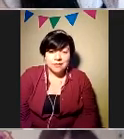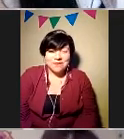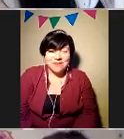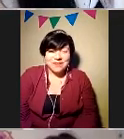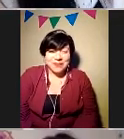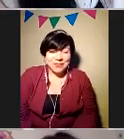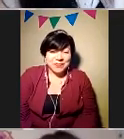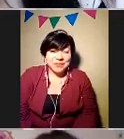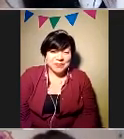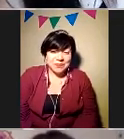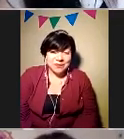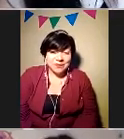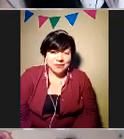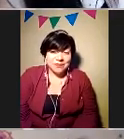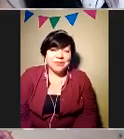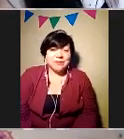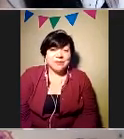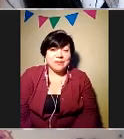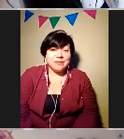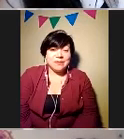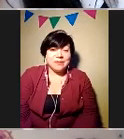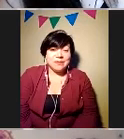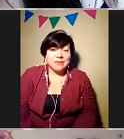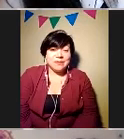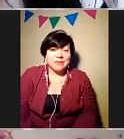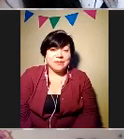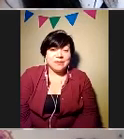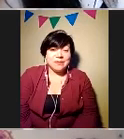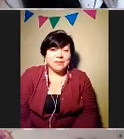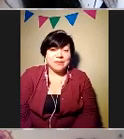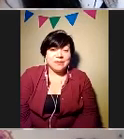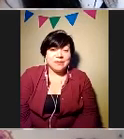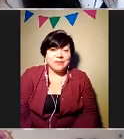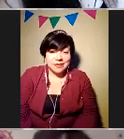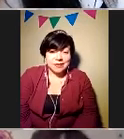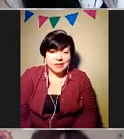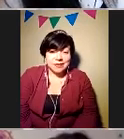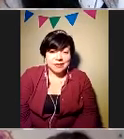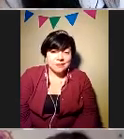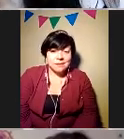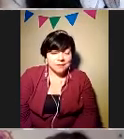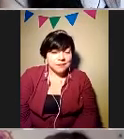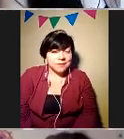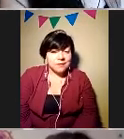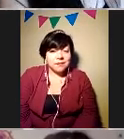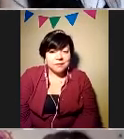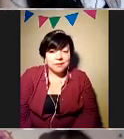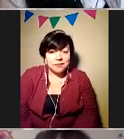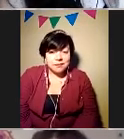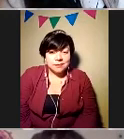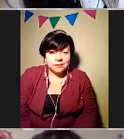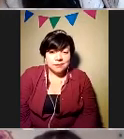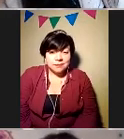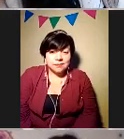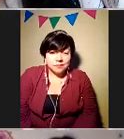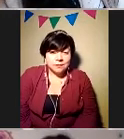Y así me he visto, excepto la ropa interior, eso sí lo sigo, no, ya dejaré